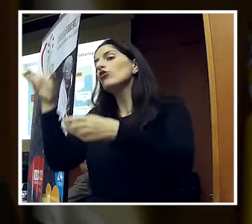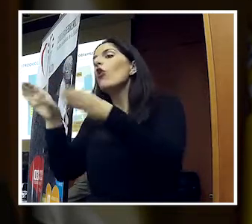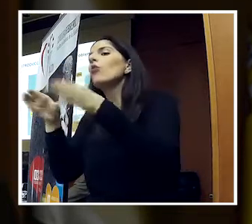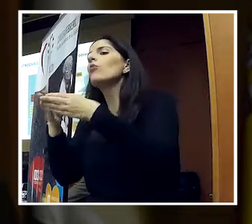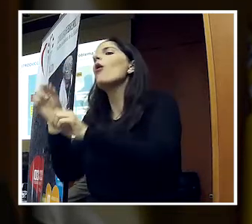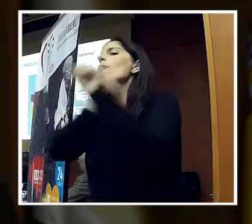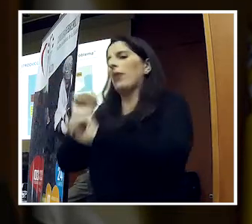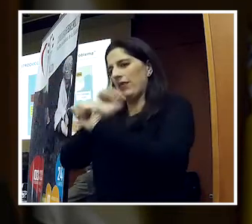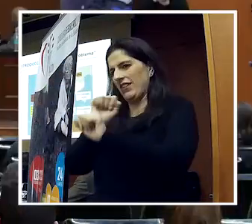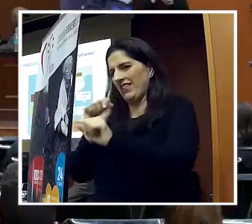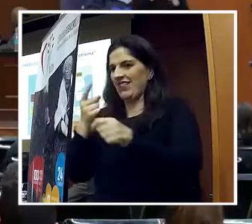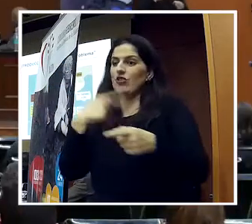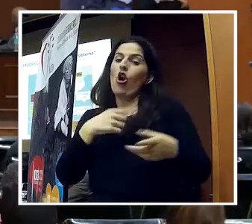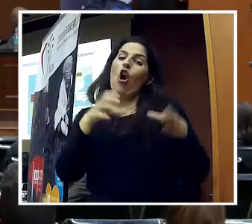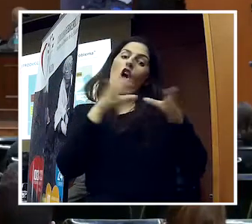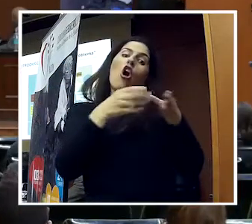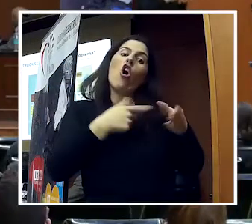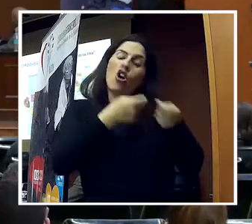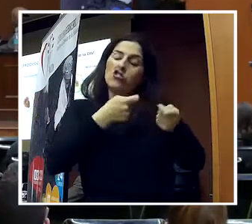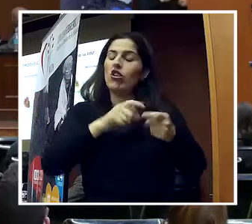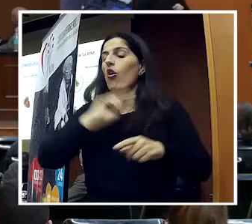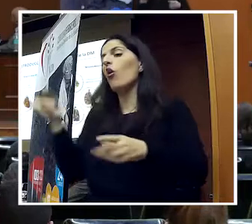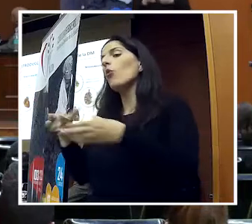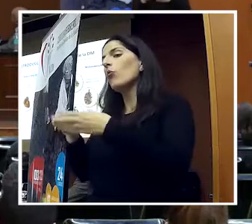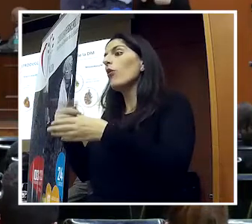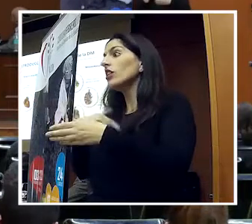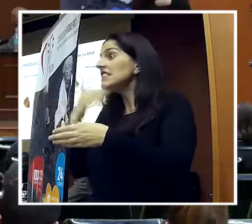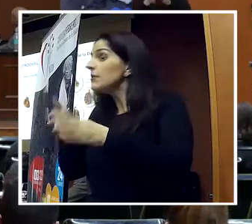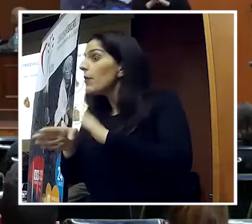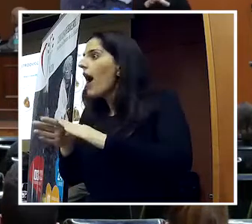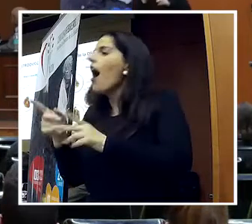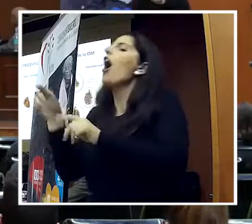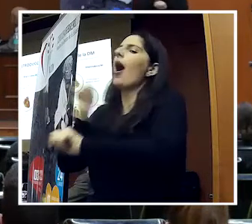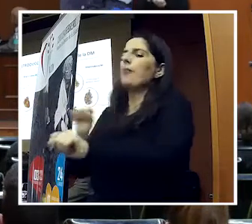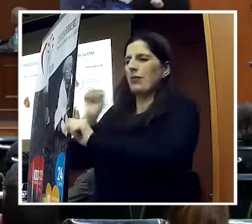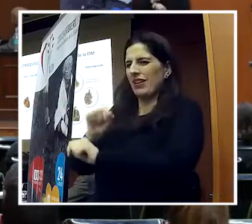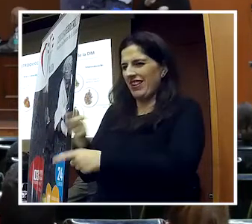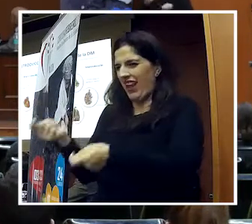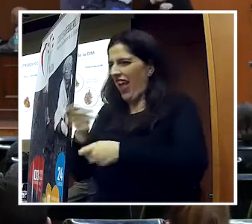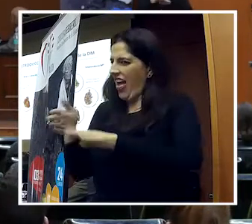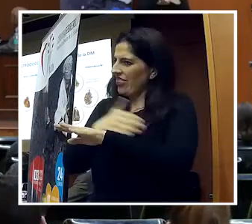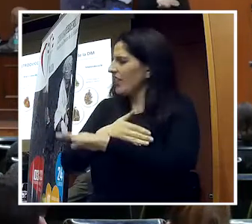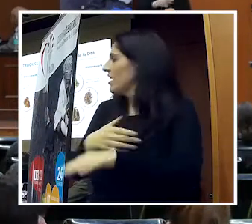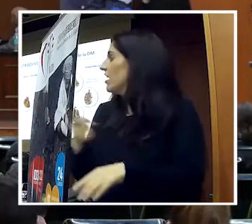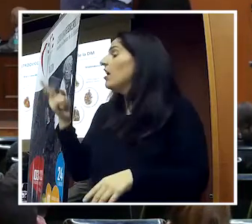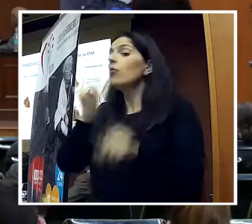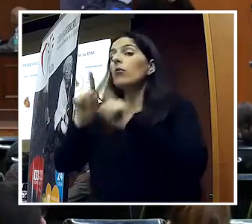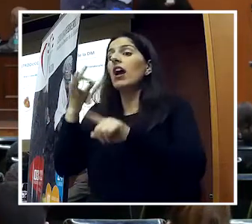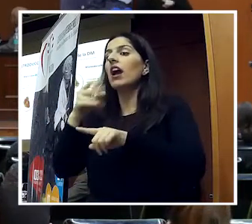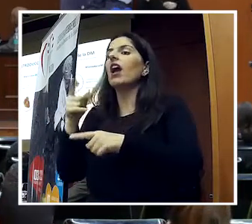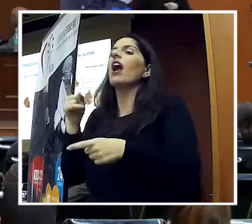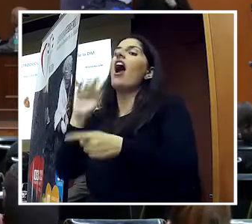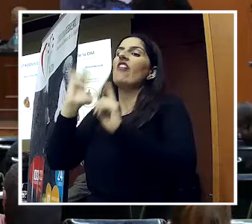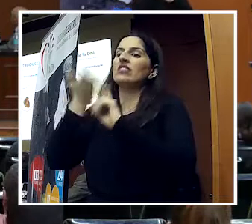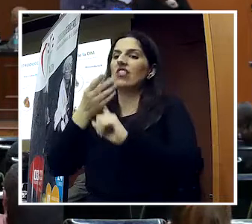controlar y cómo prevenir. Aquí tenemos que prevenir, aquí tenemos que controlar. Y claro, la importancia de la diabetes es que se asocia a complicaciones de pequeños